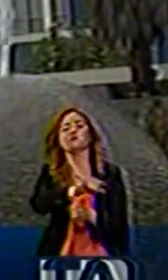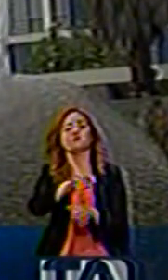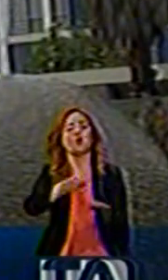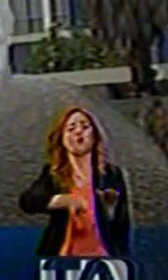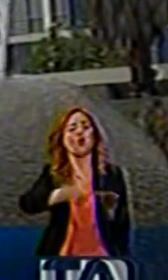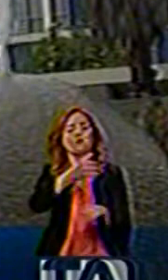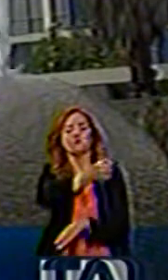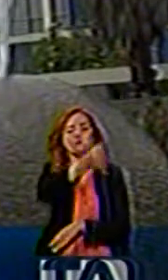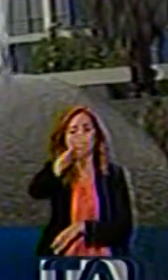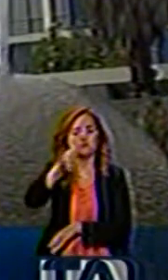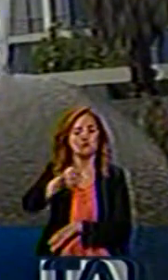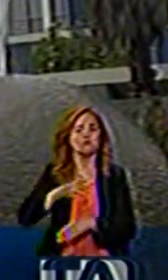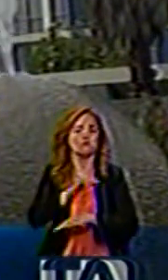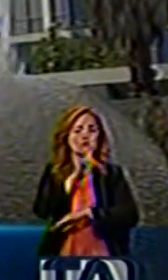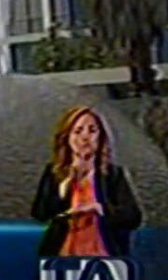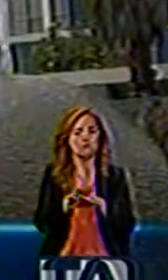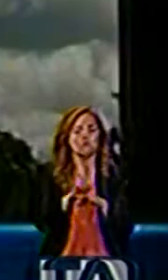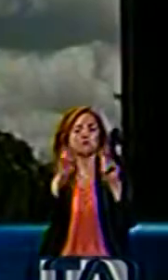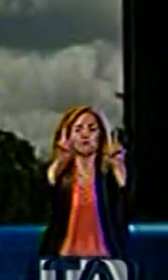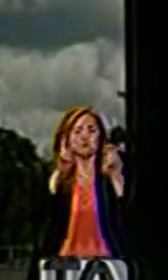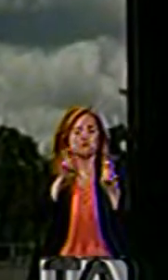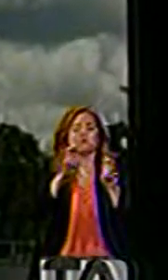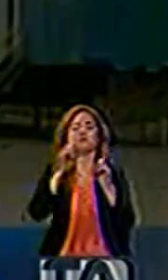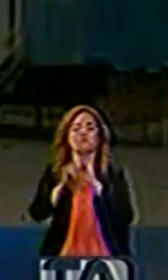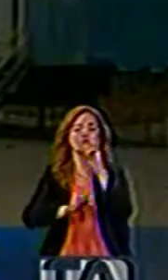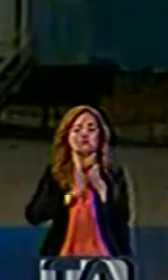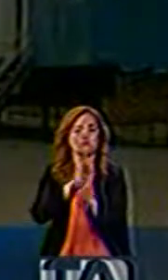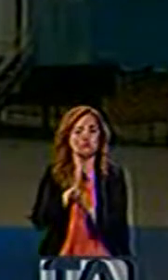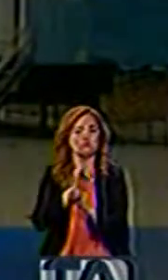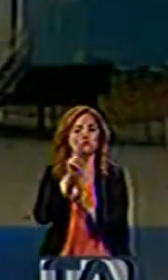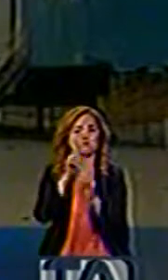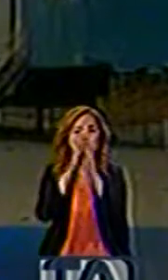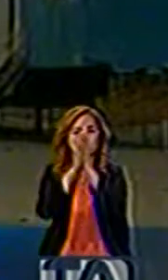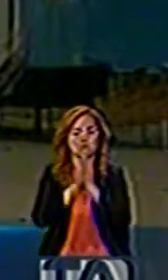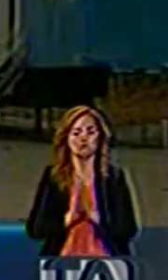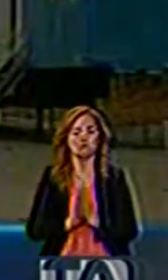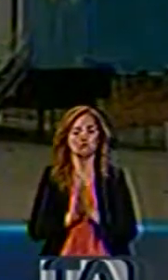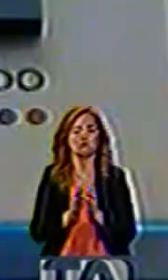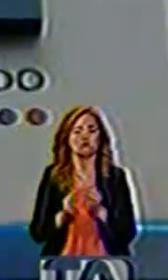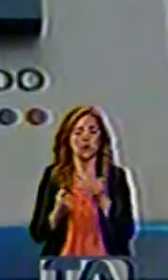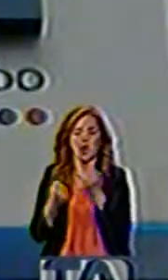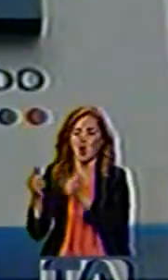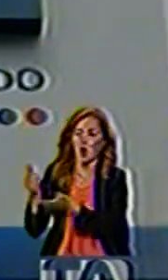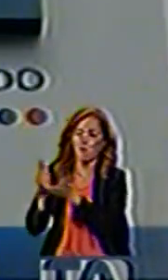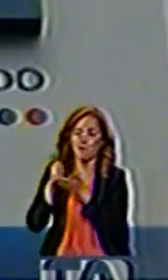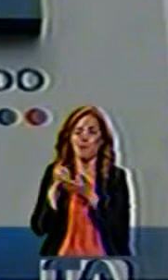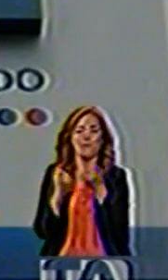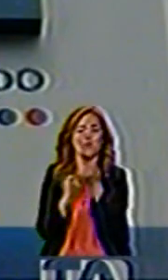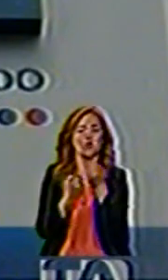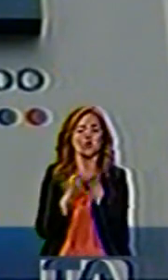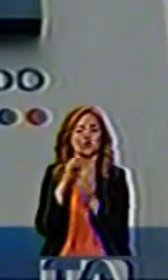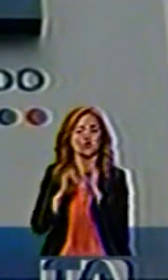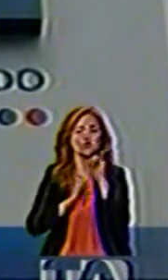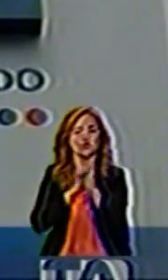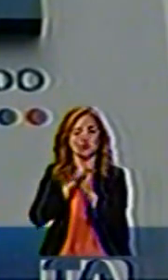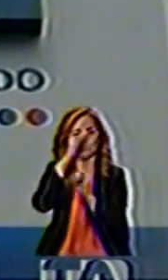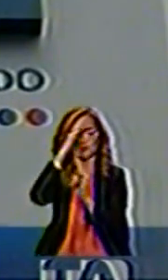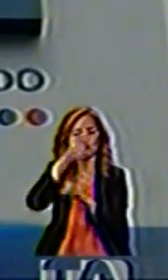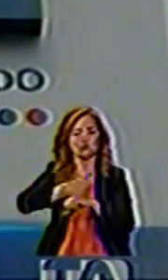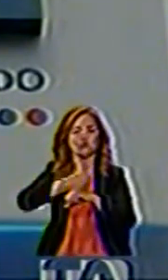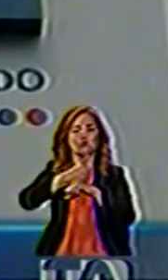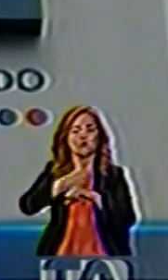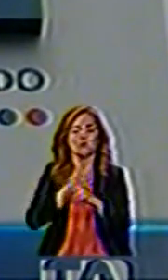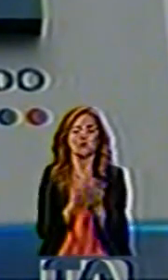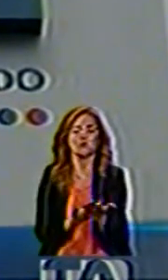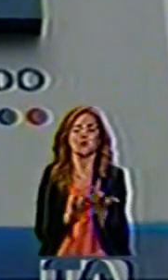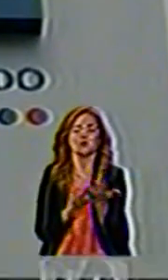abogados. El director de Asuntos Internacionales de la entidad fue quien pidió esta asistencia internacional y está pendiente de una respuesta.